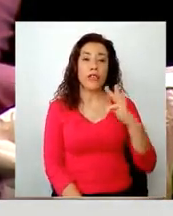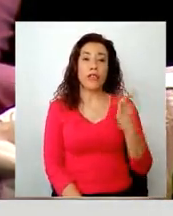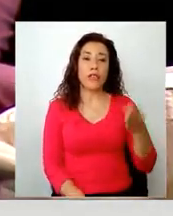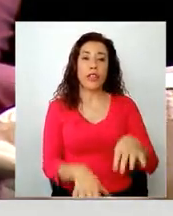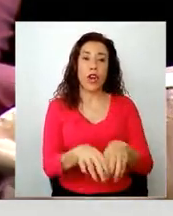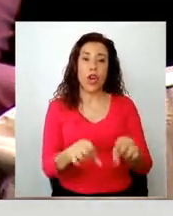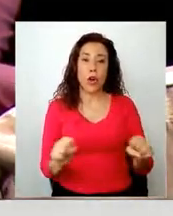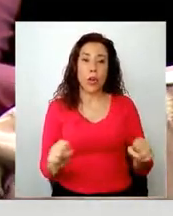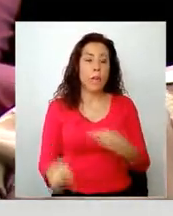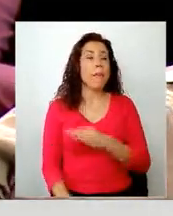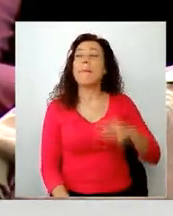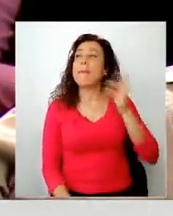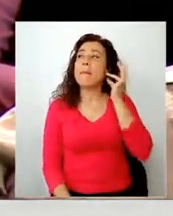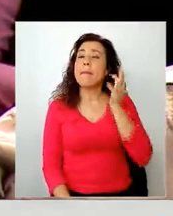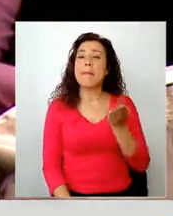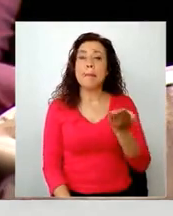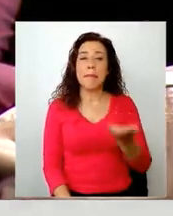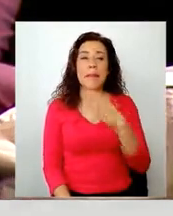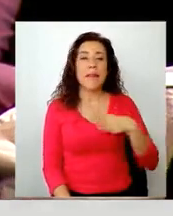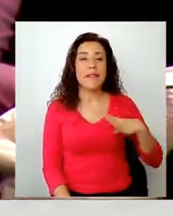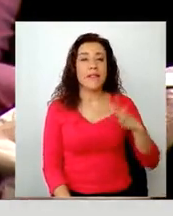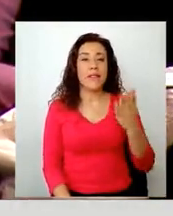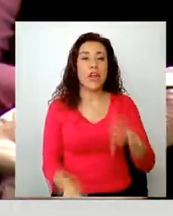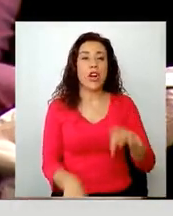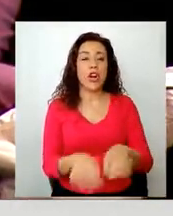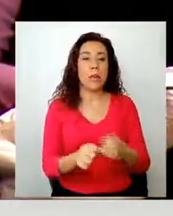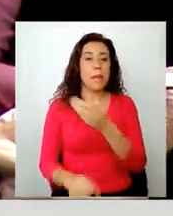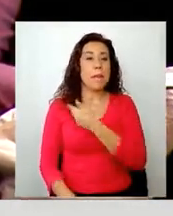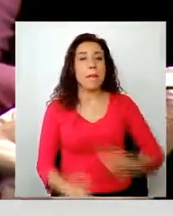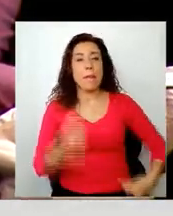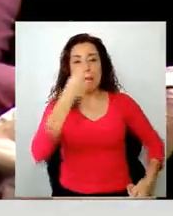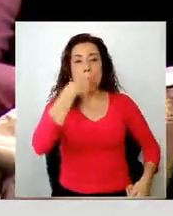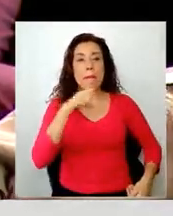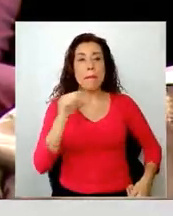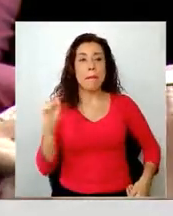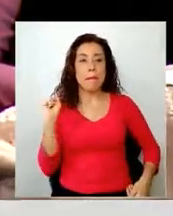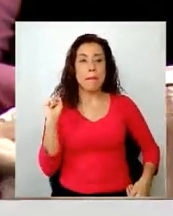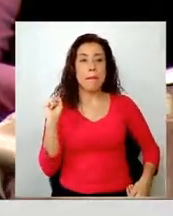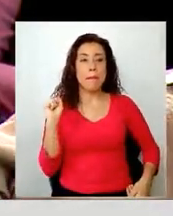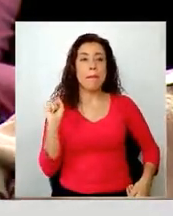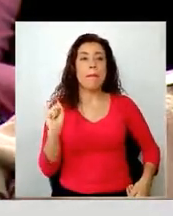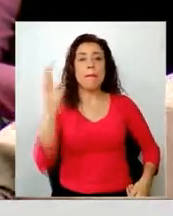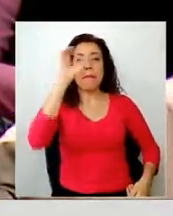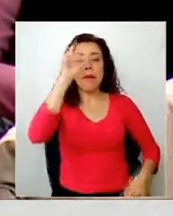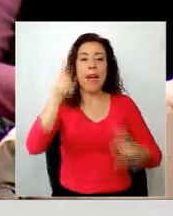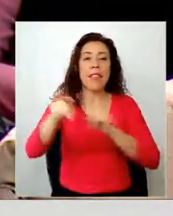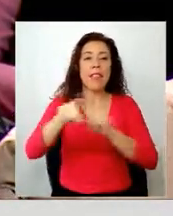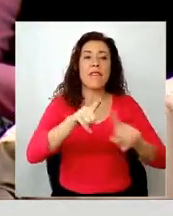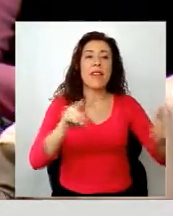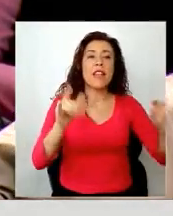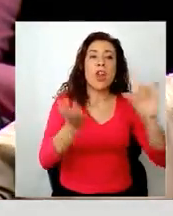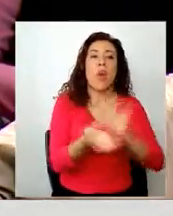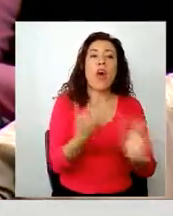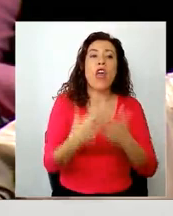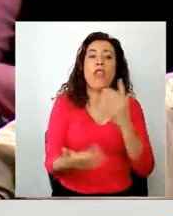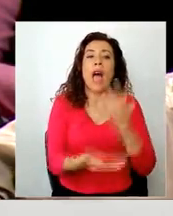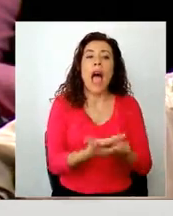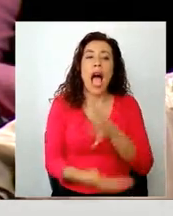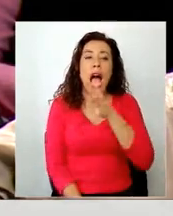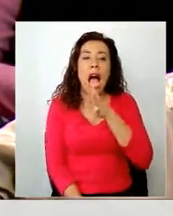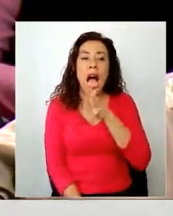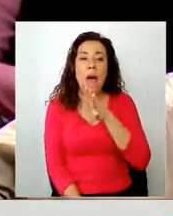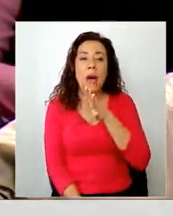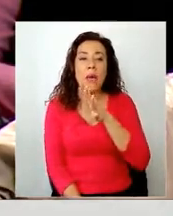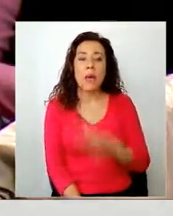por su intermedio celebre este compromiso del presidente Gabriel borich en la búsqueda de nuevas fuentes de agua nuevas alternativas de fuentes de agua y